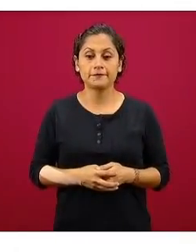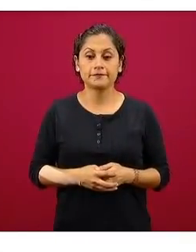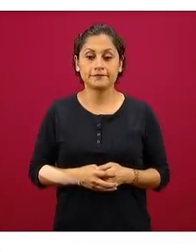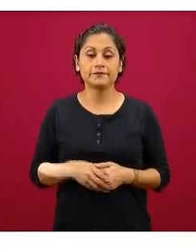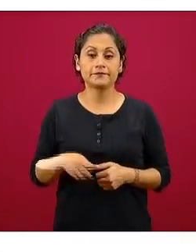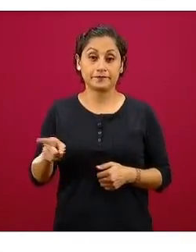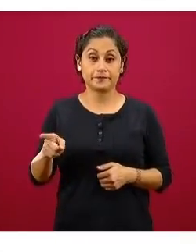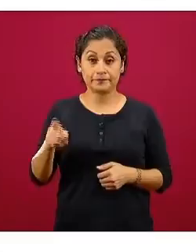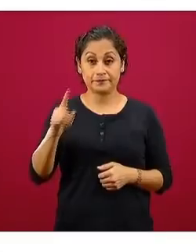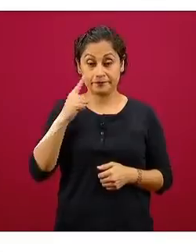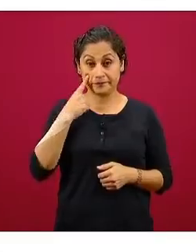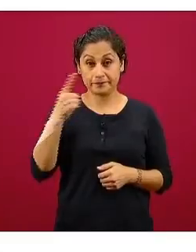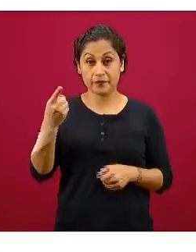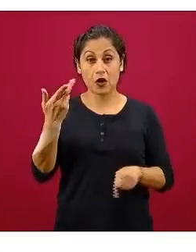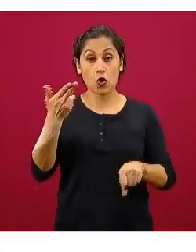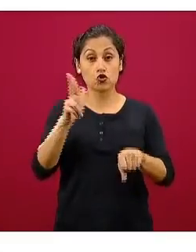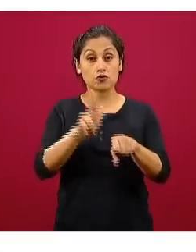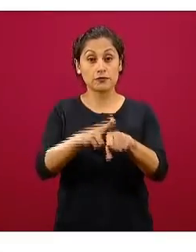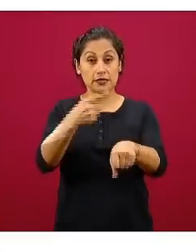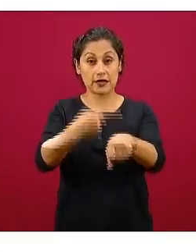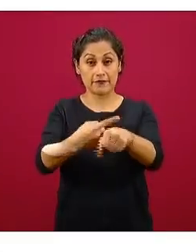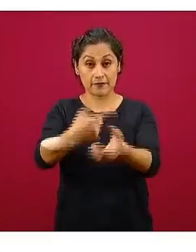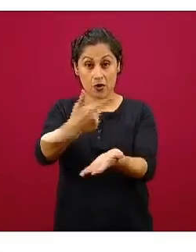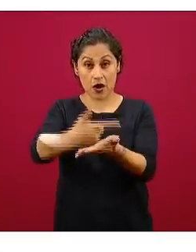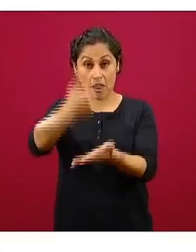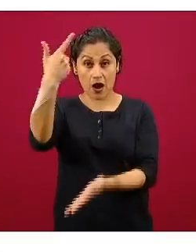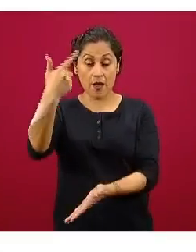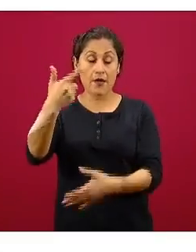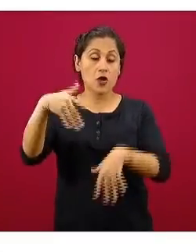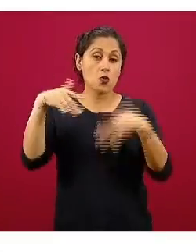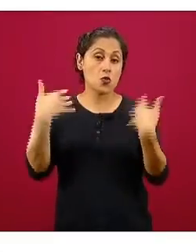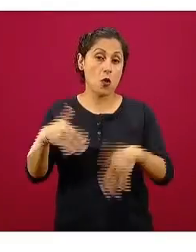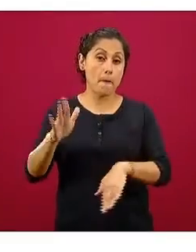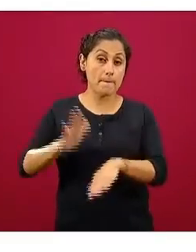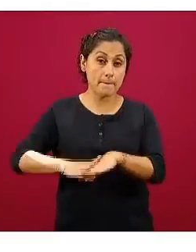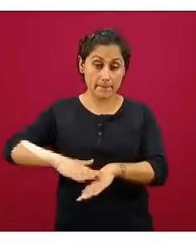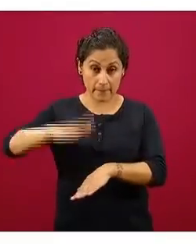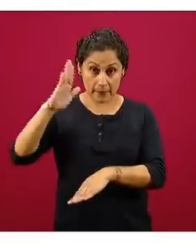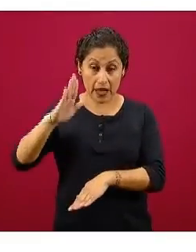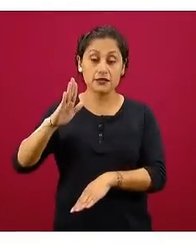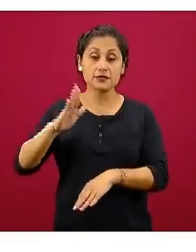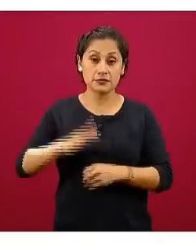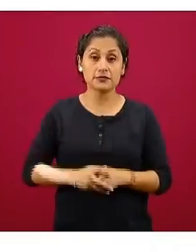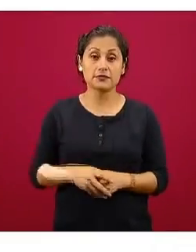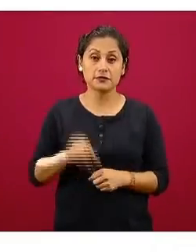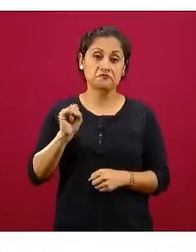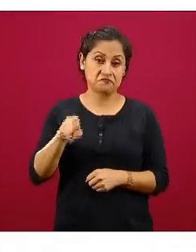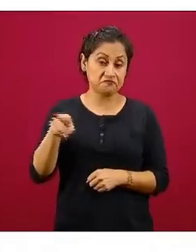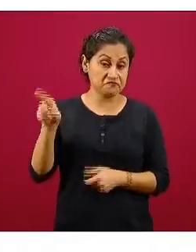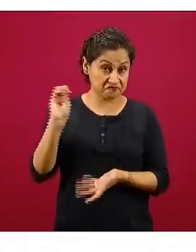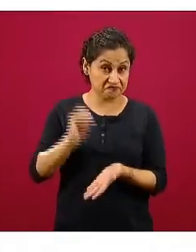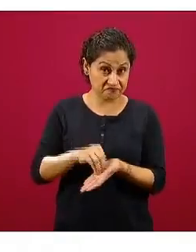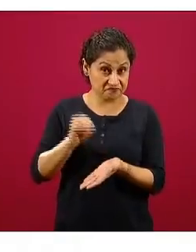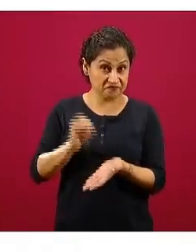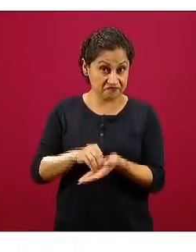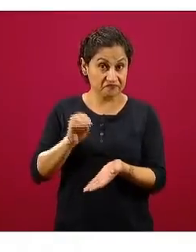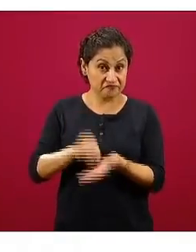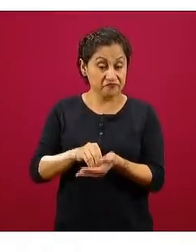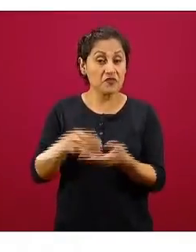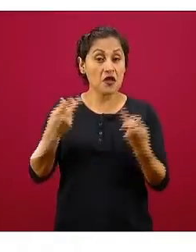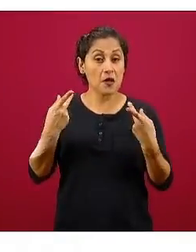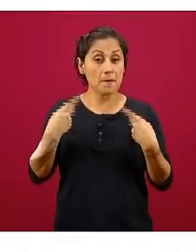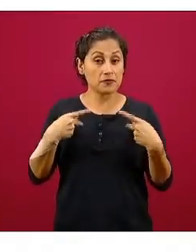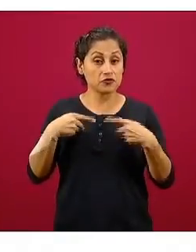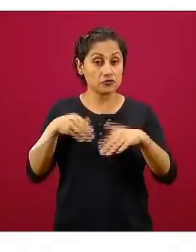Excedidas las terapias intensivas, lejos del punto de predicción, pero todavía representan una amenaza importante a